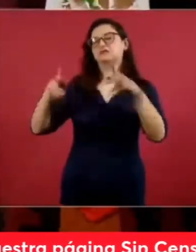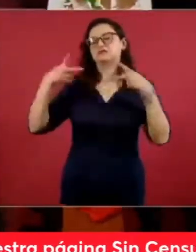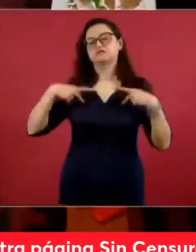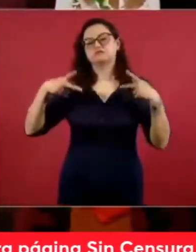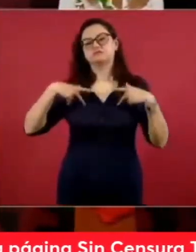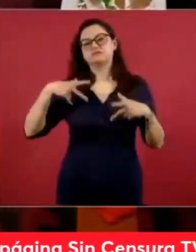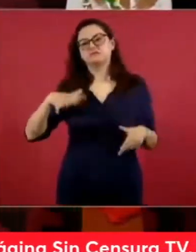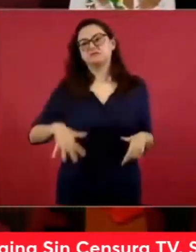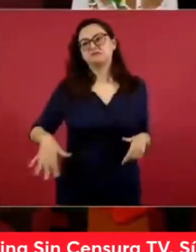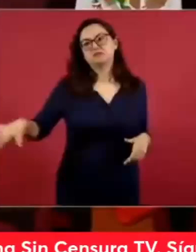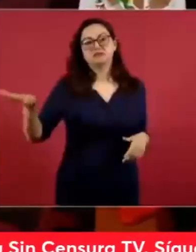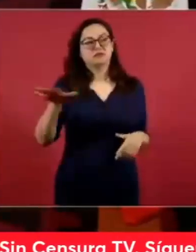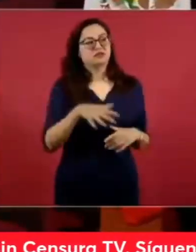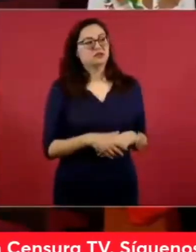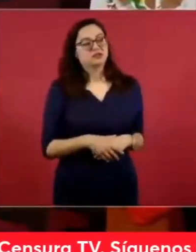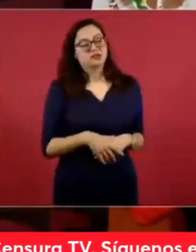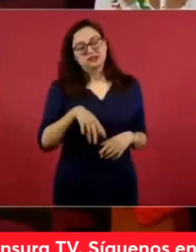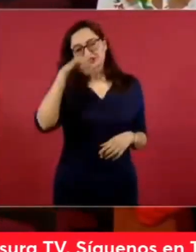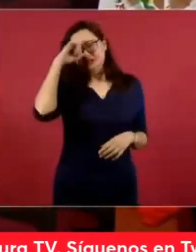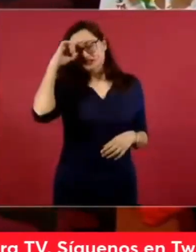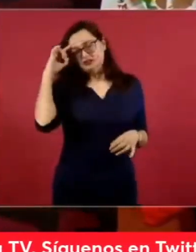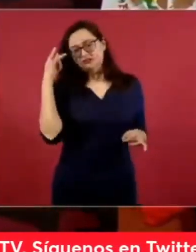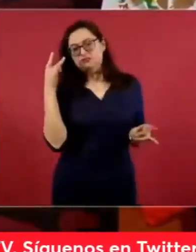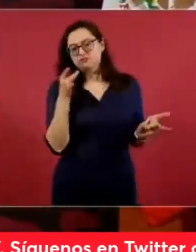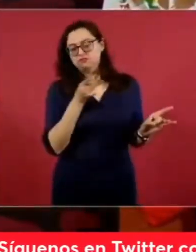la información equilibrada,